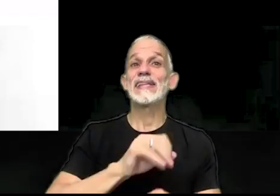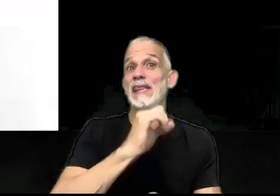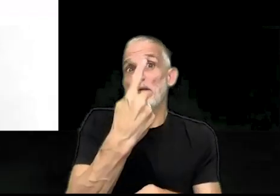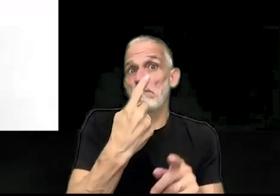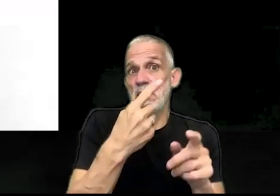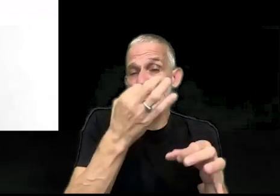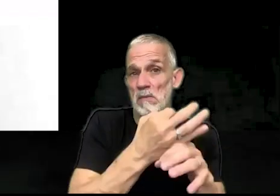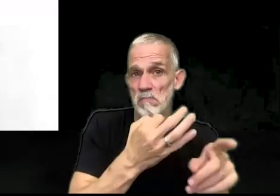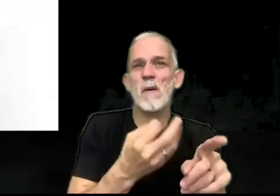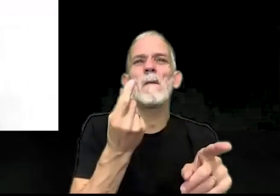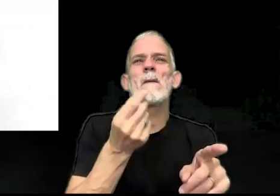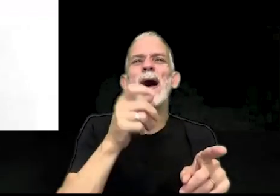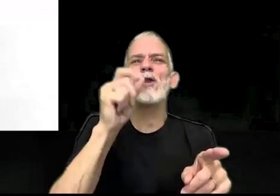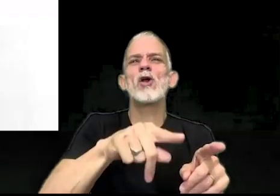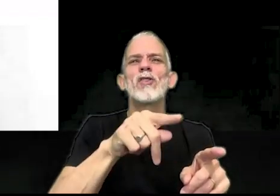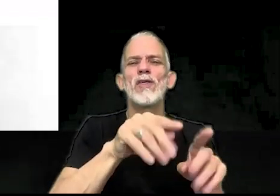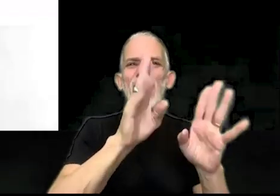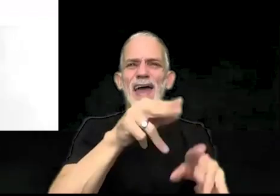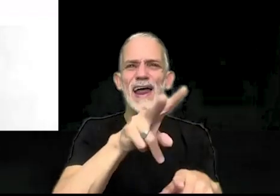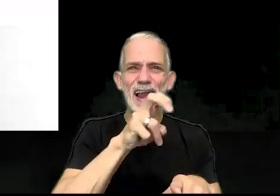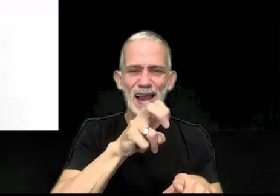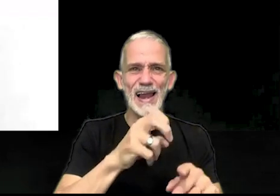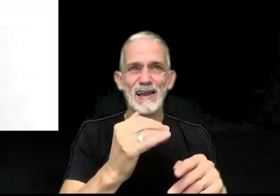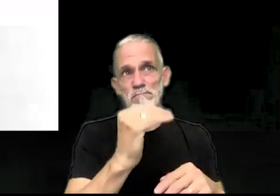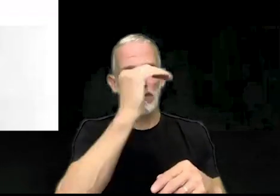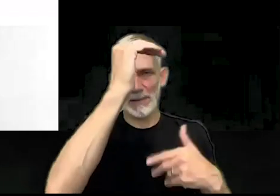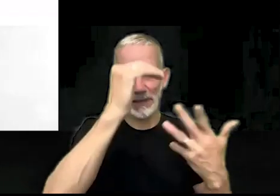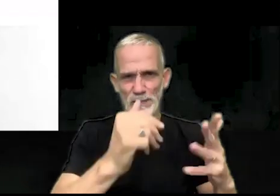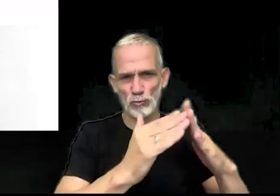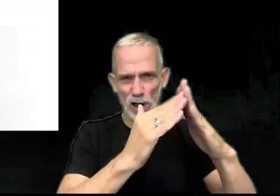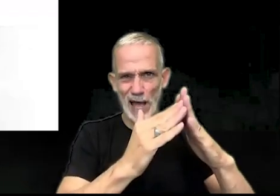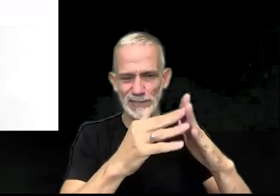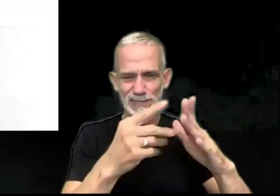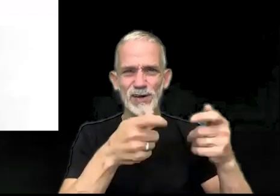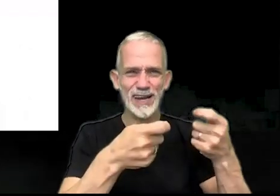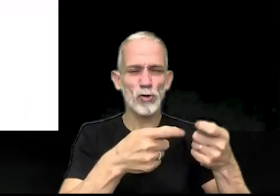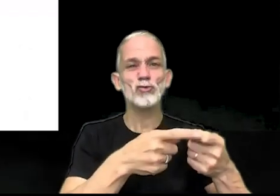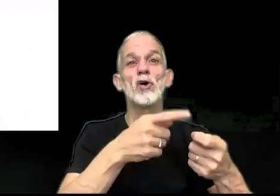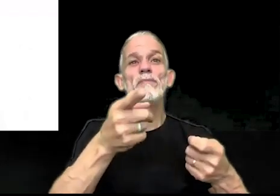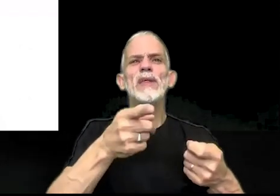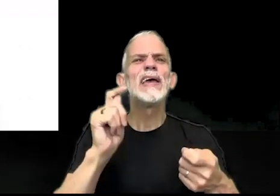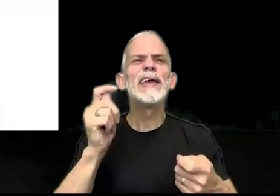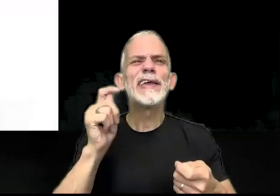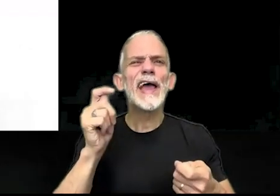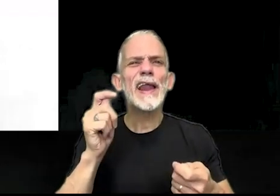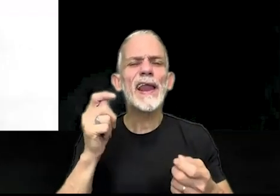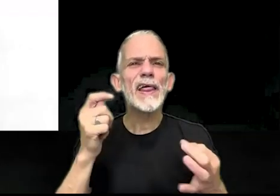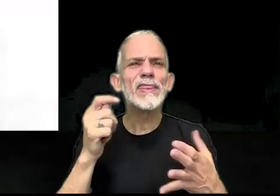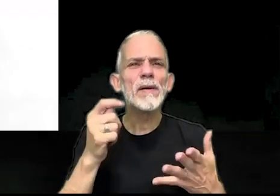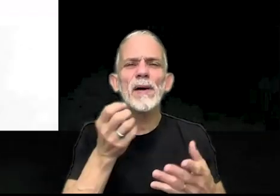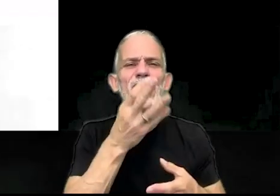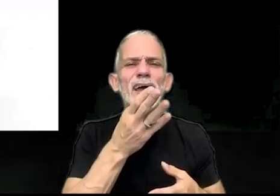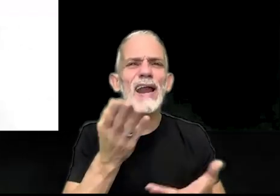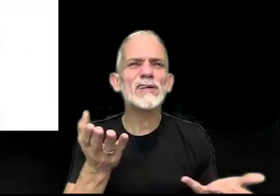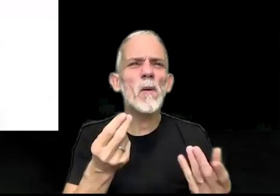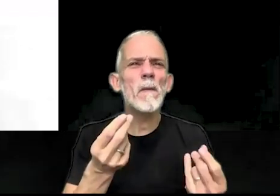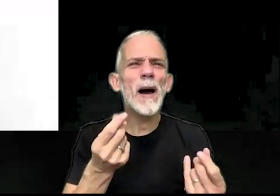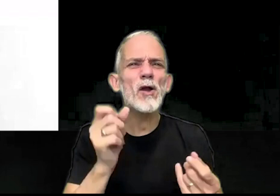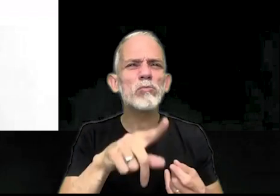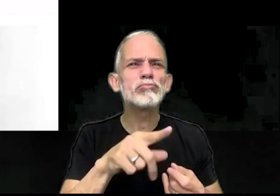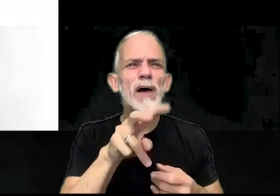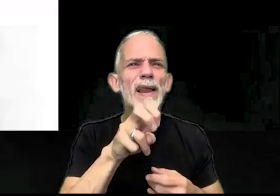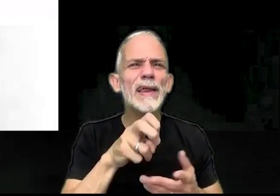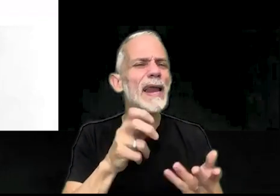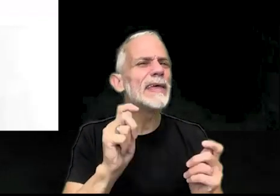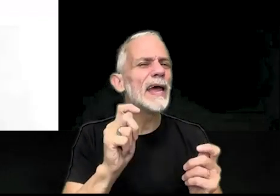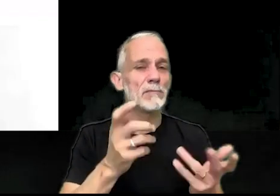primera, valor locativo de un inmueble, ¿sí? ¿Y quién es el que tiene que declarar el valor